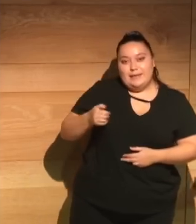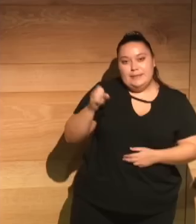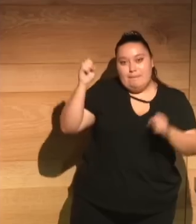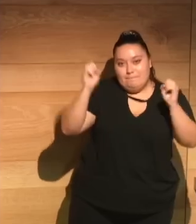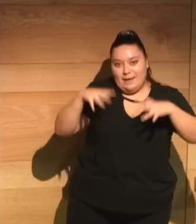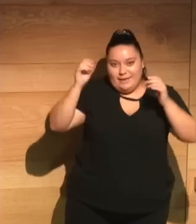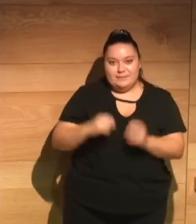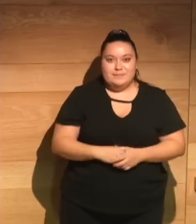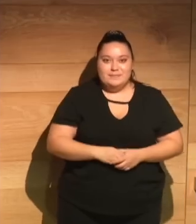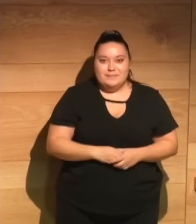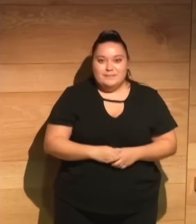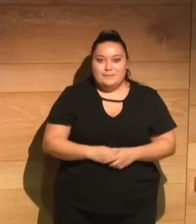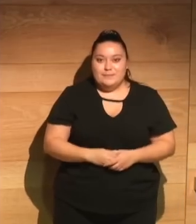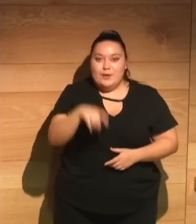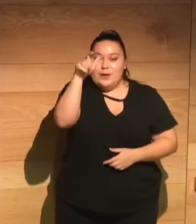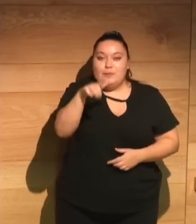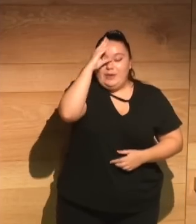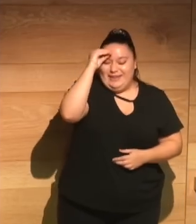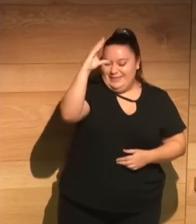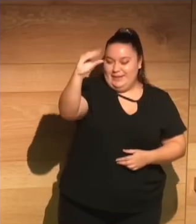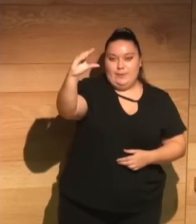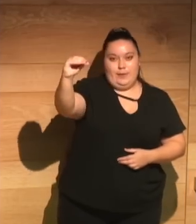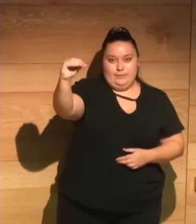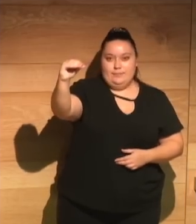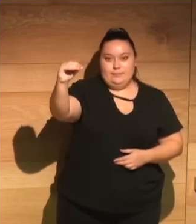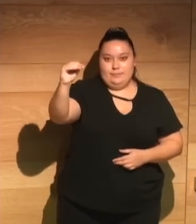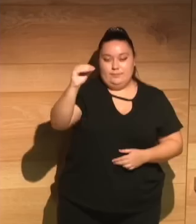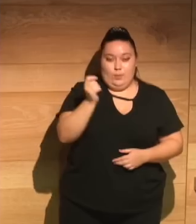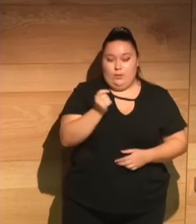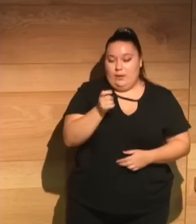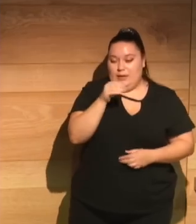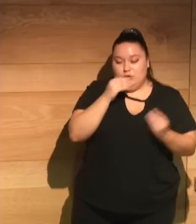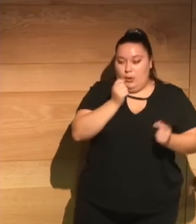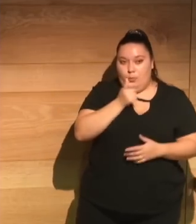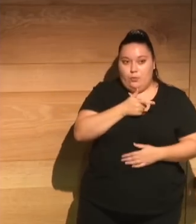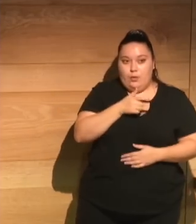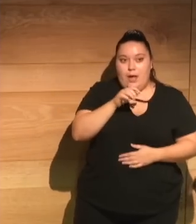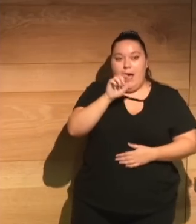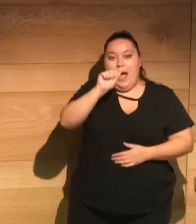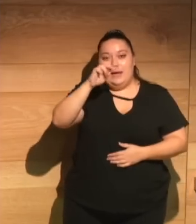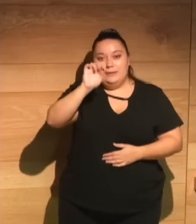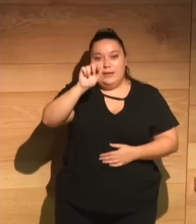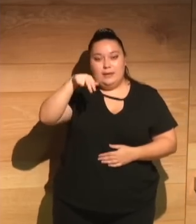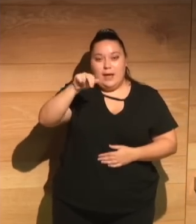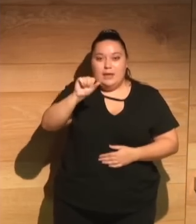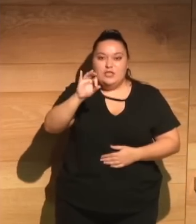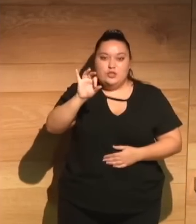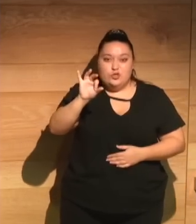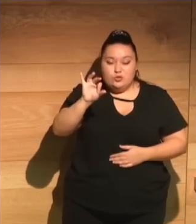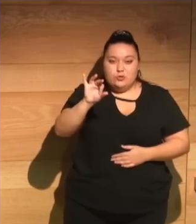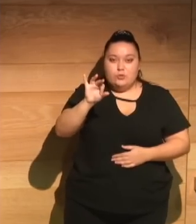además el invento de un sabio como muy pocos en la historia, que es Athanasius Kircher, el